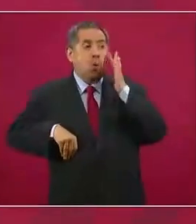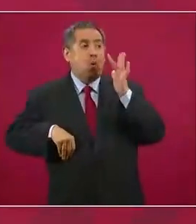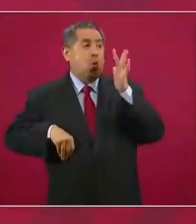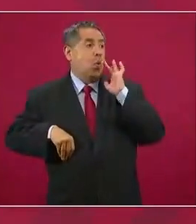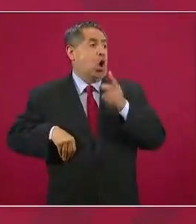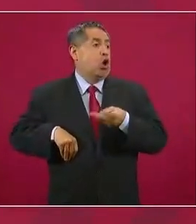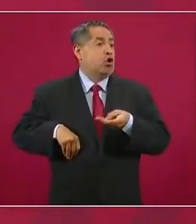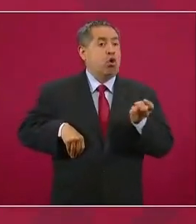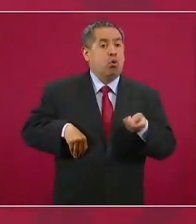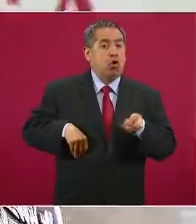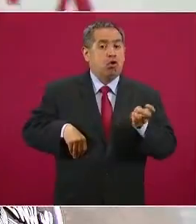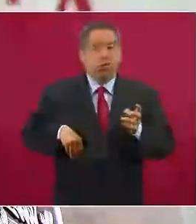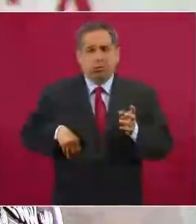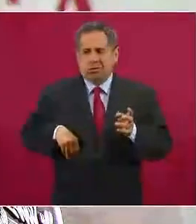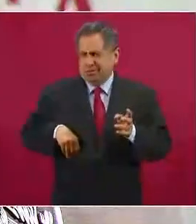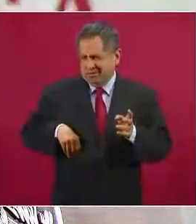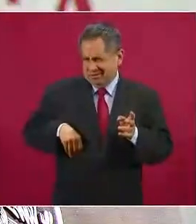nosotros mismos